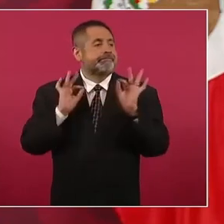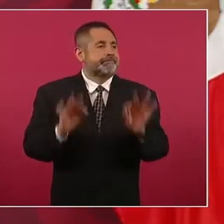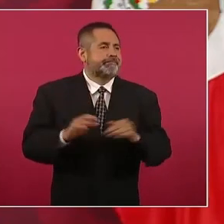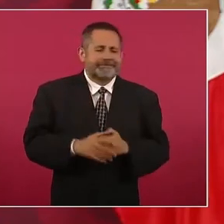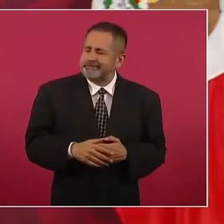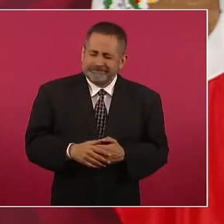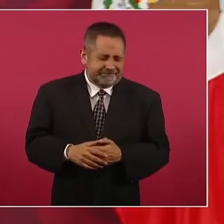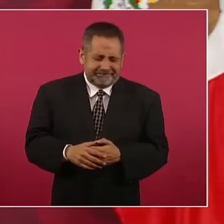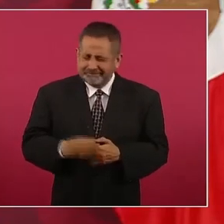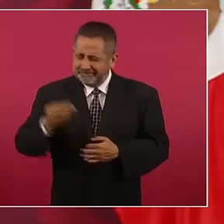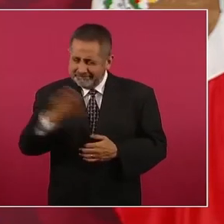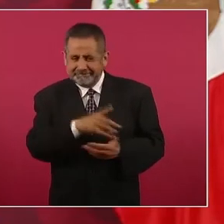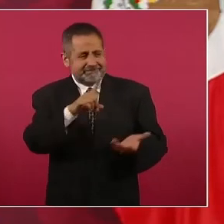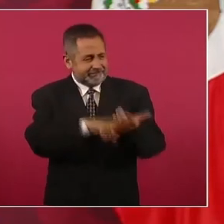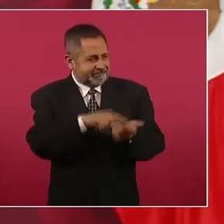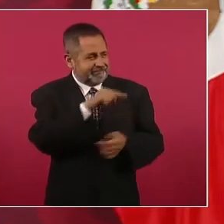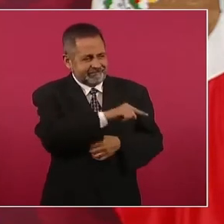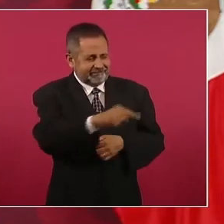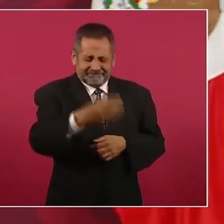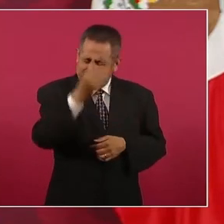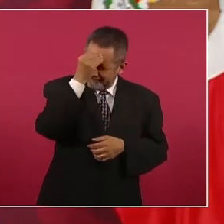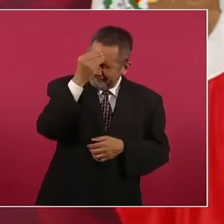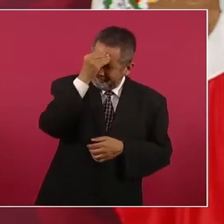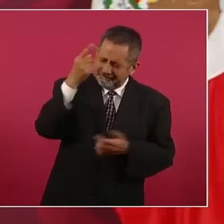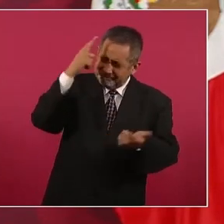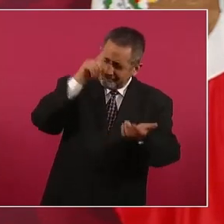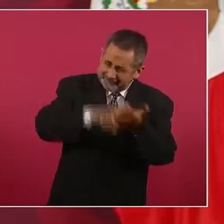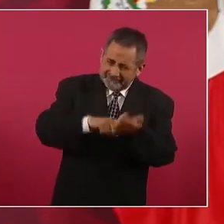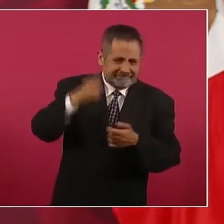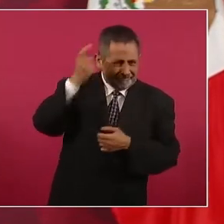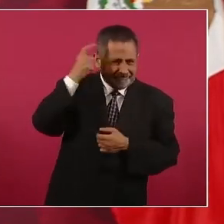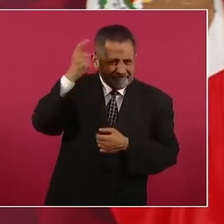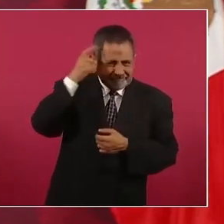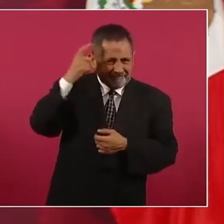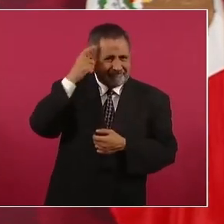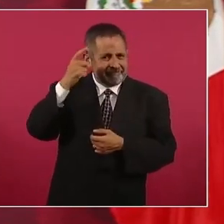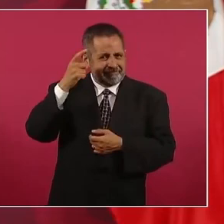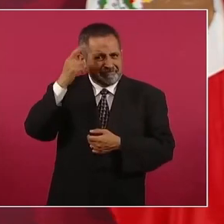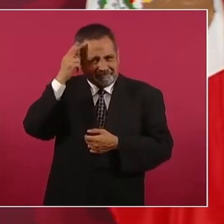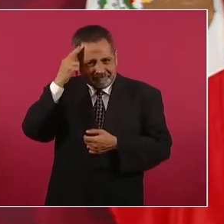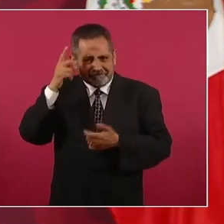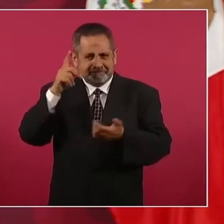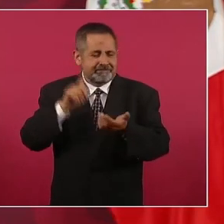ya no hay porfirismo, ya no hay salinismo. Claro que hay.